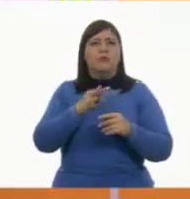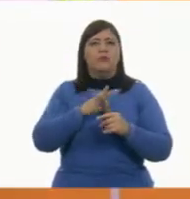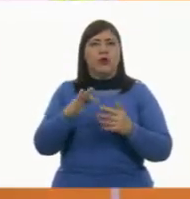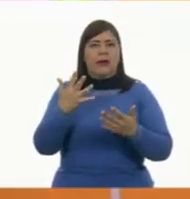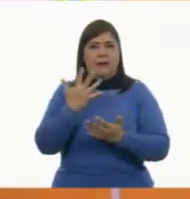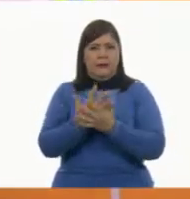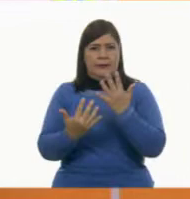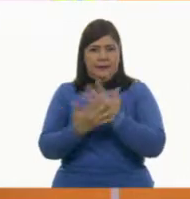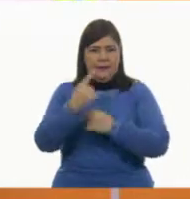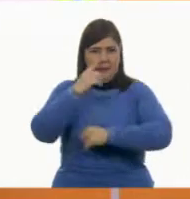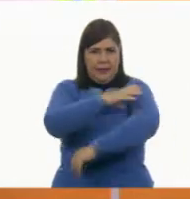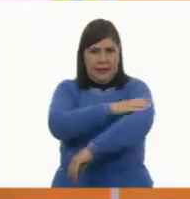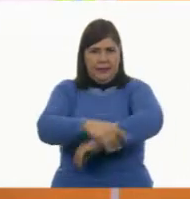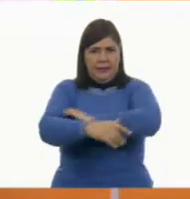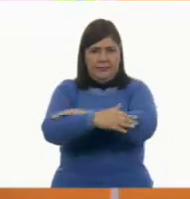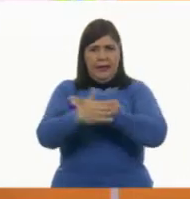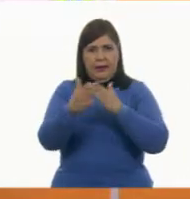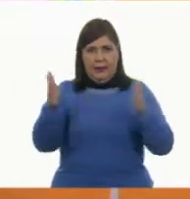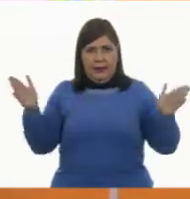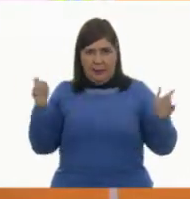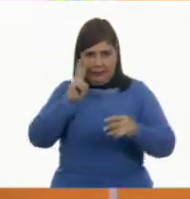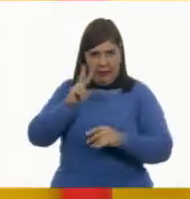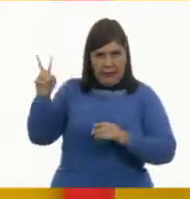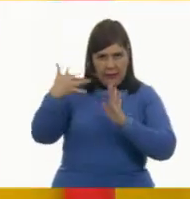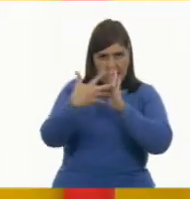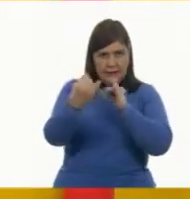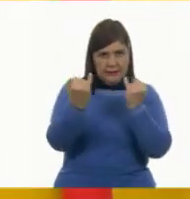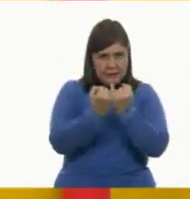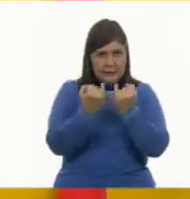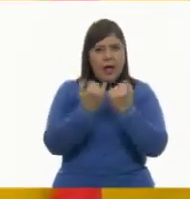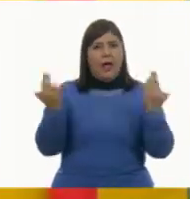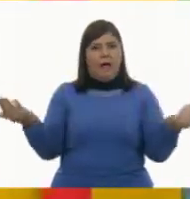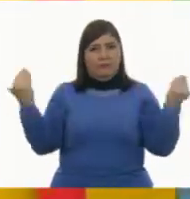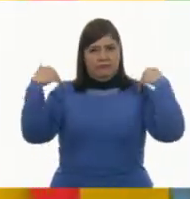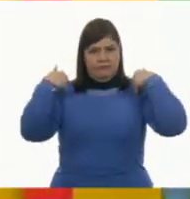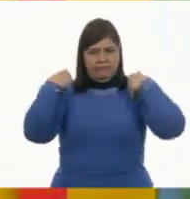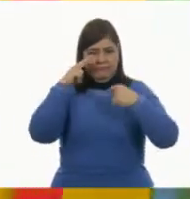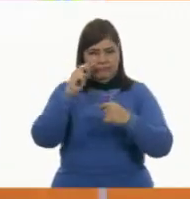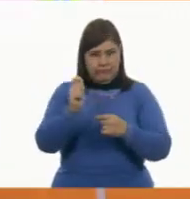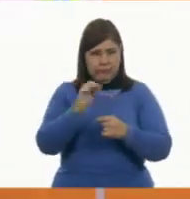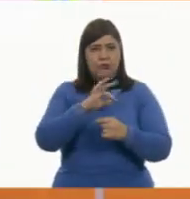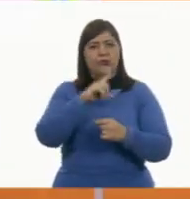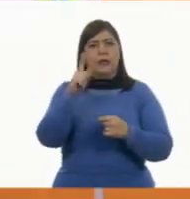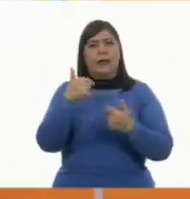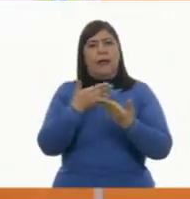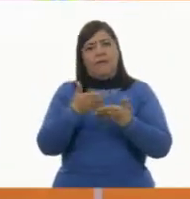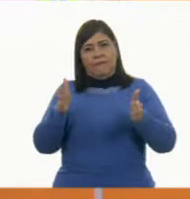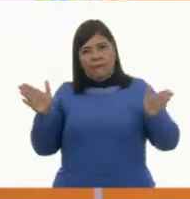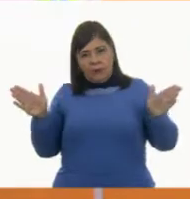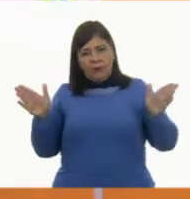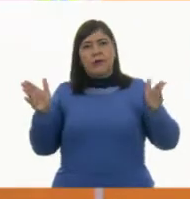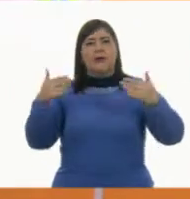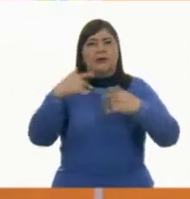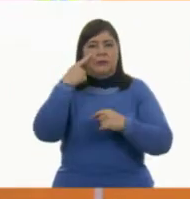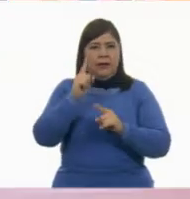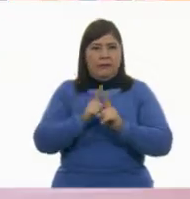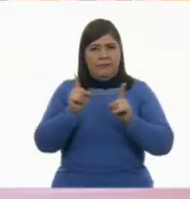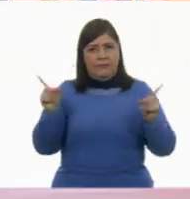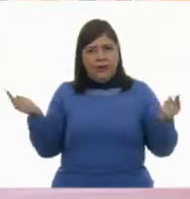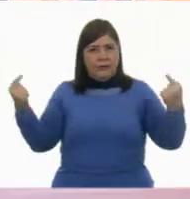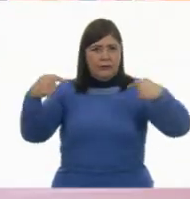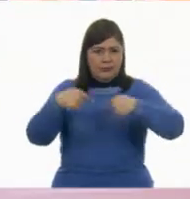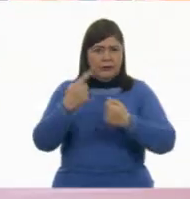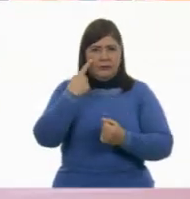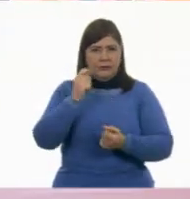laterales y hacia afuera, brazos laterales hacia adentro, brazos laterales hacia afuera, brazos